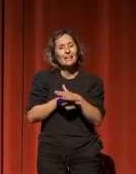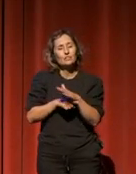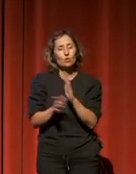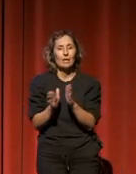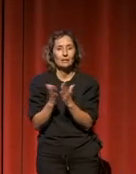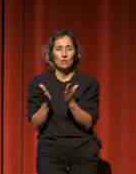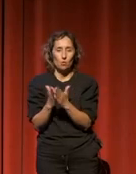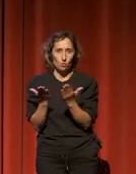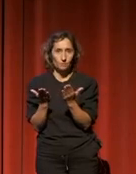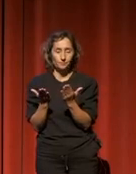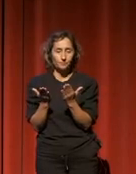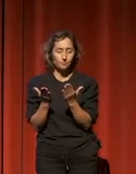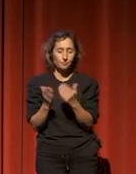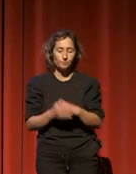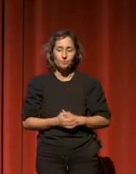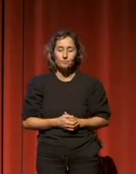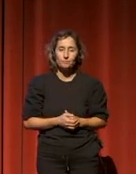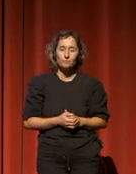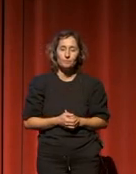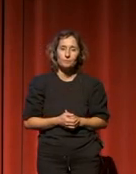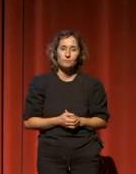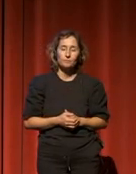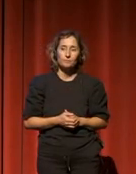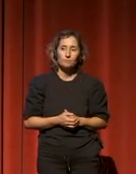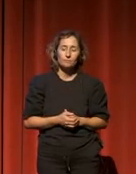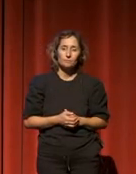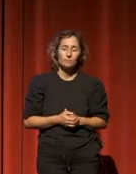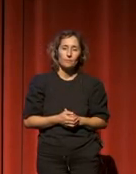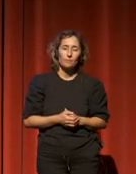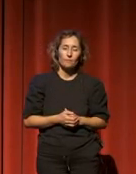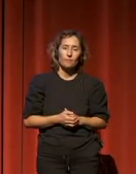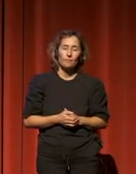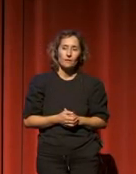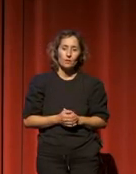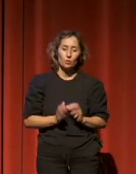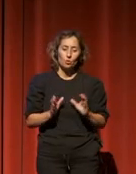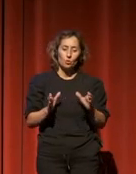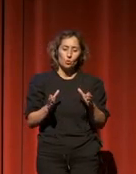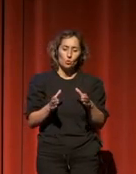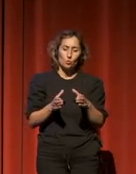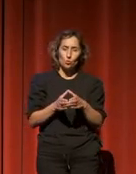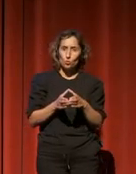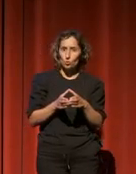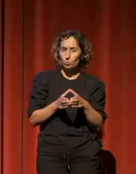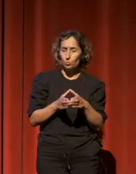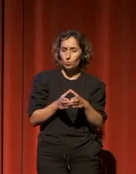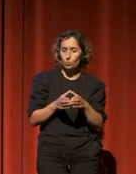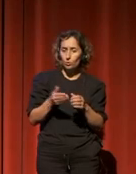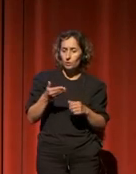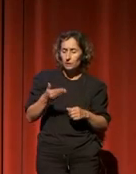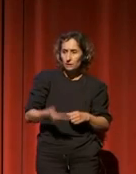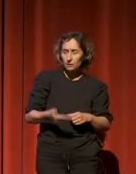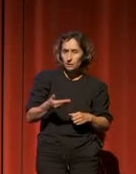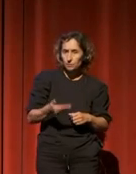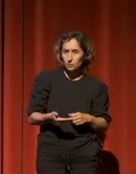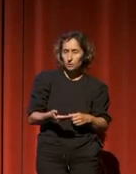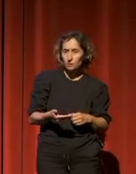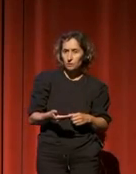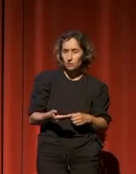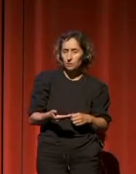vale empiezan a ver un grupo importante de prácticas de participación en